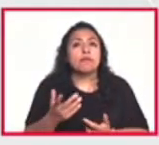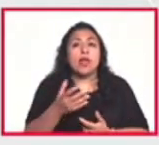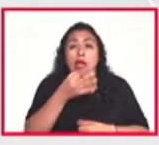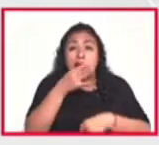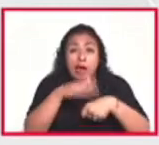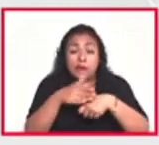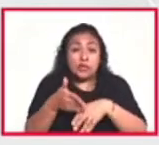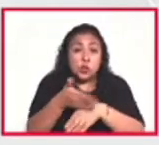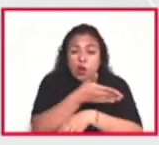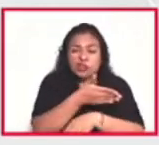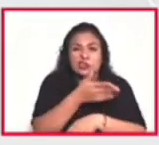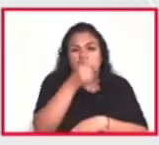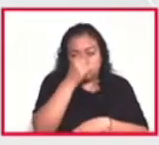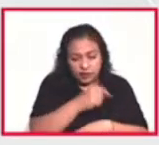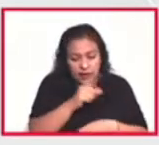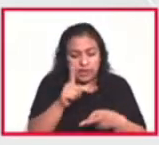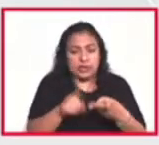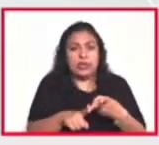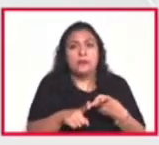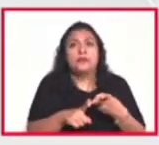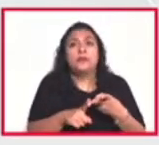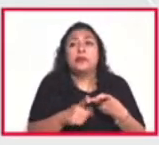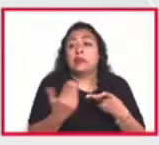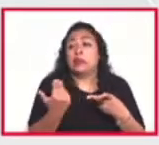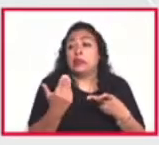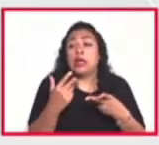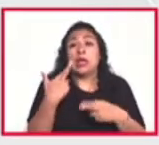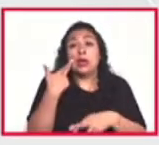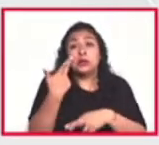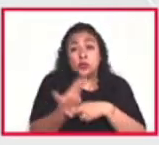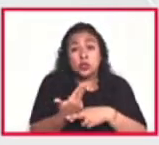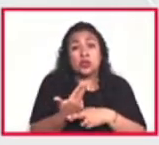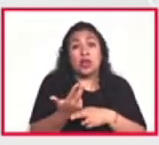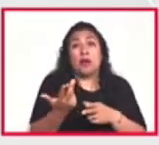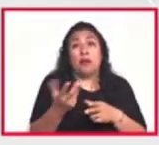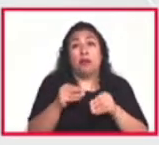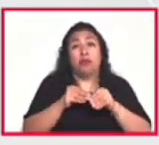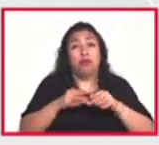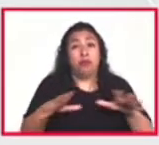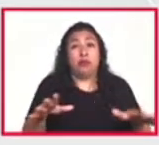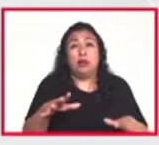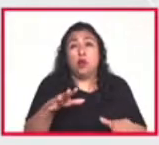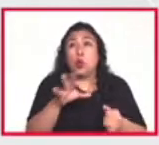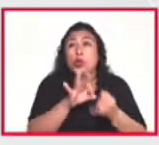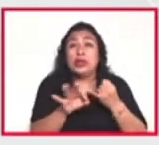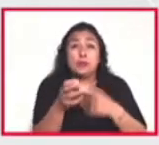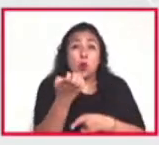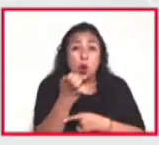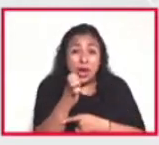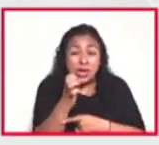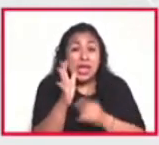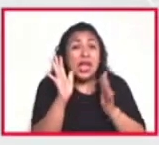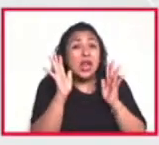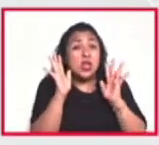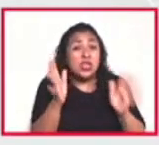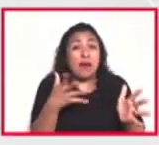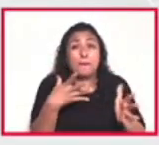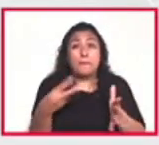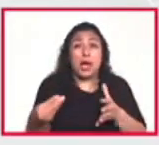que haber dado. Recién se hizo cargo de una pandemia casi a fines de enero, cuando ya